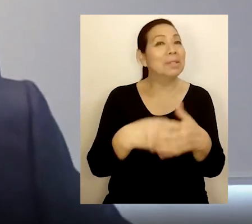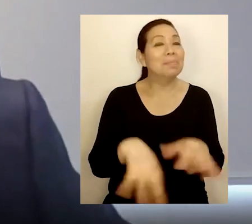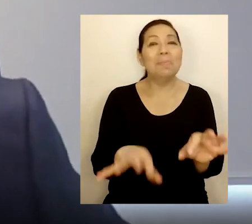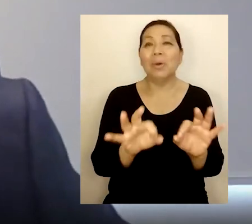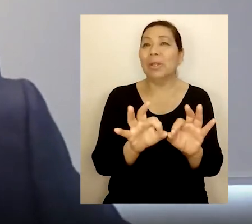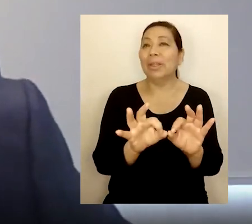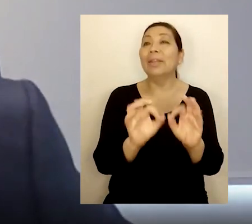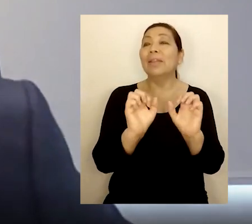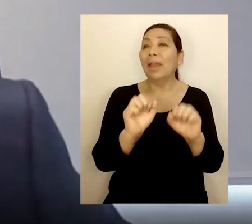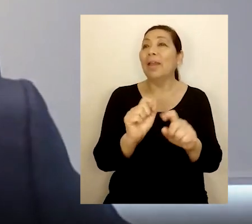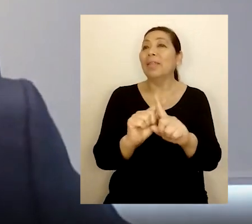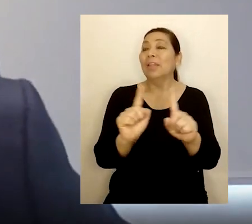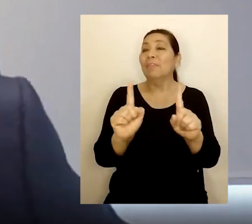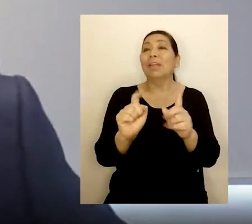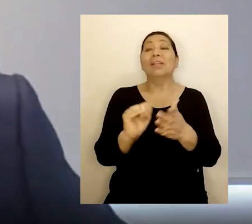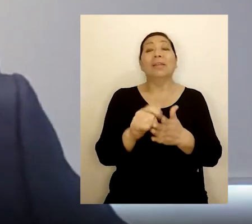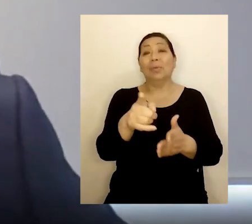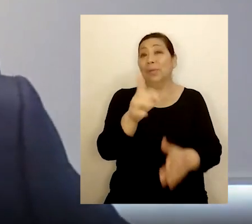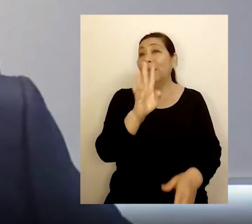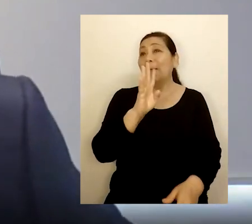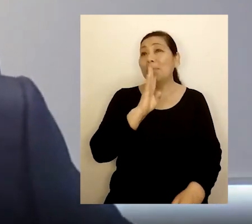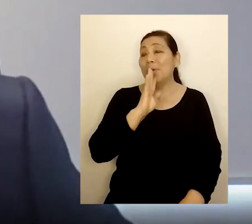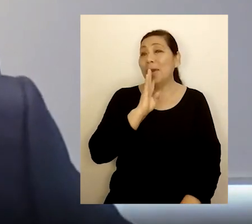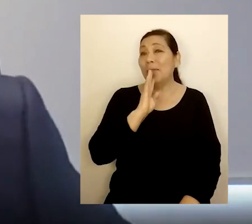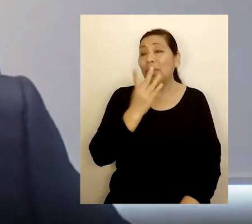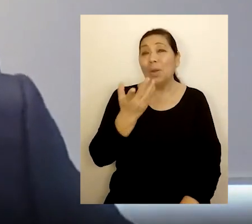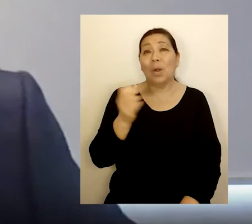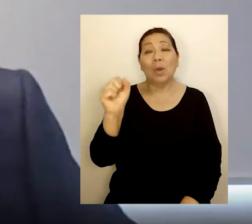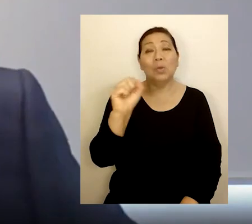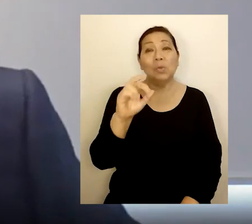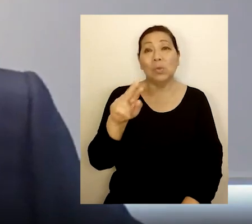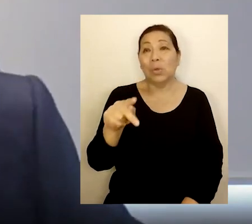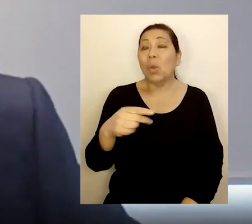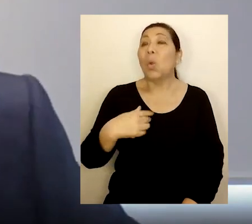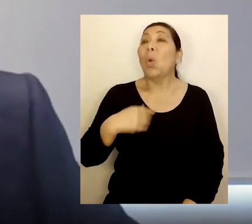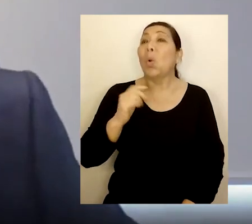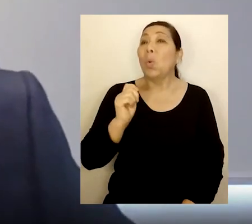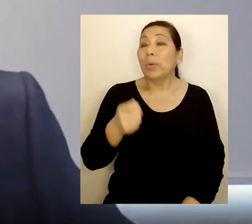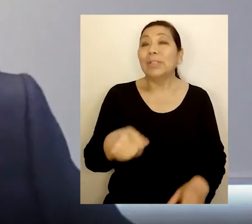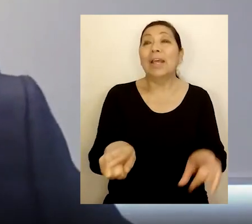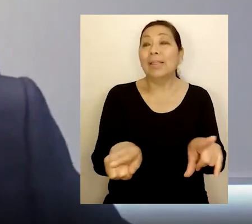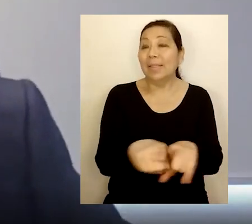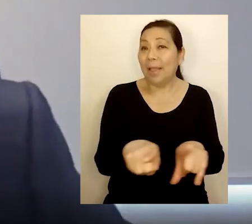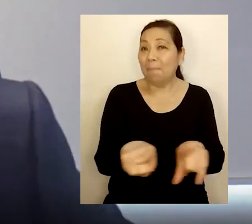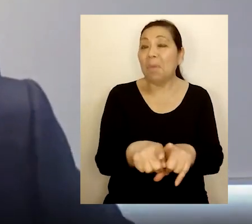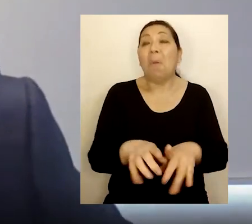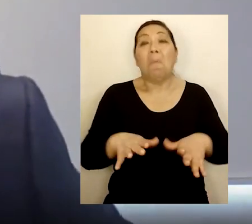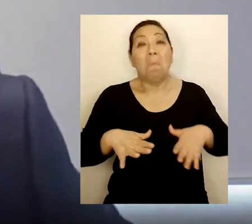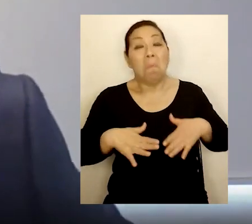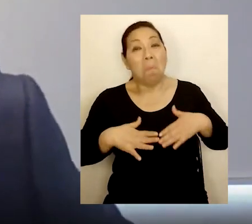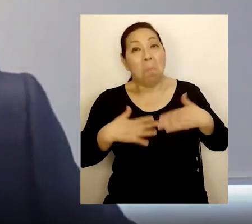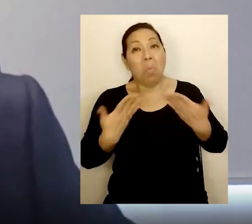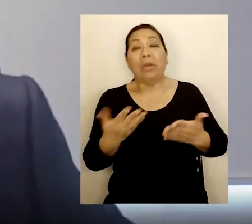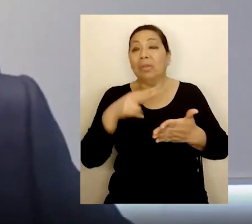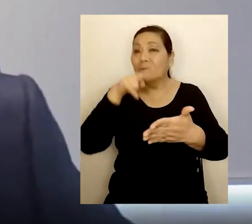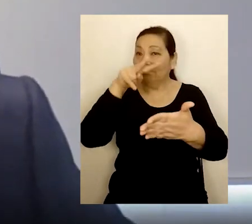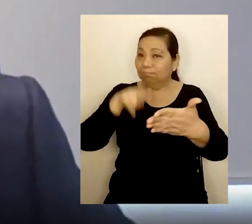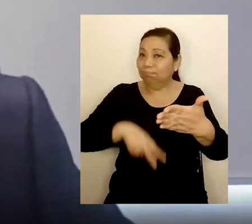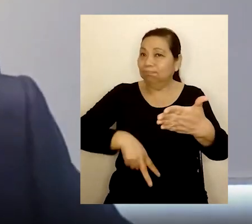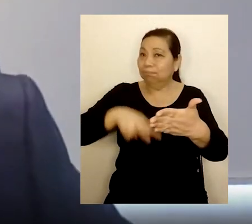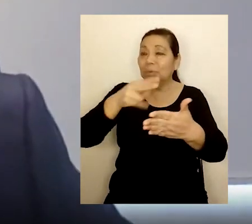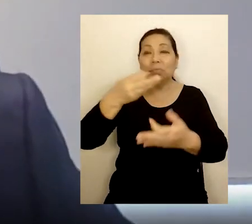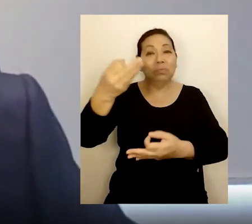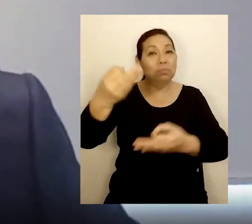fundamental. Y a diferencia de lo que acaba de decir el señor abogado de la SUNAT, que los jueces también pueden revisar